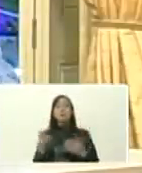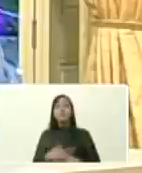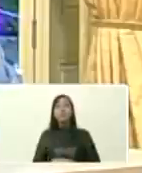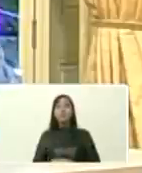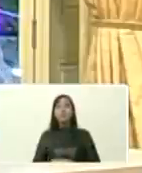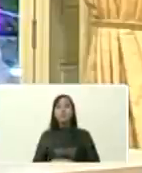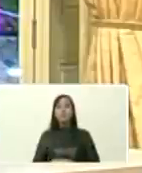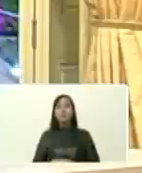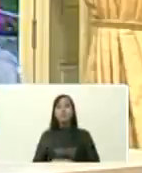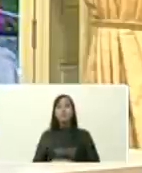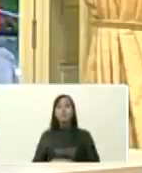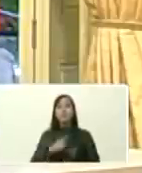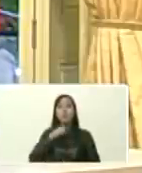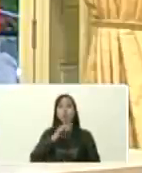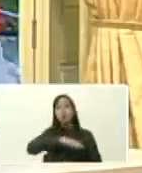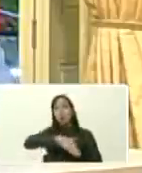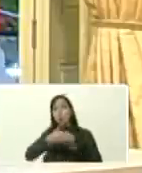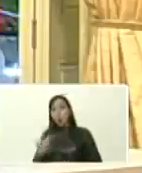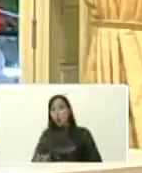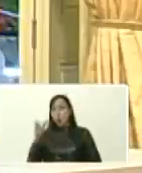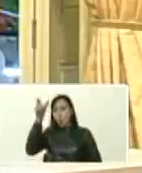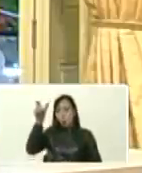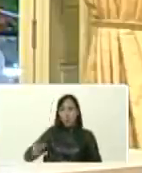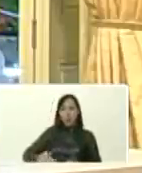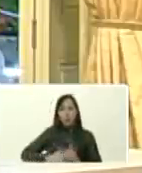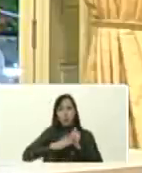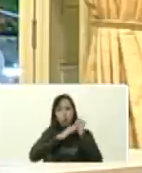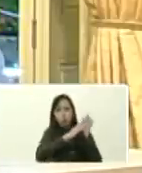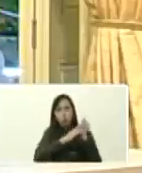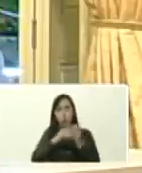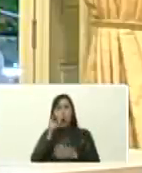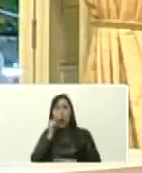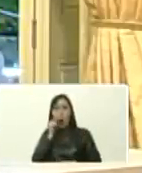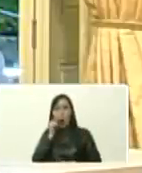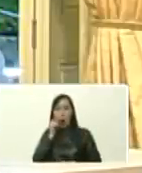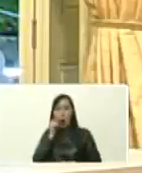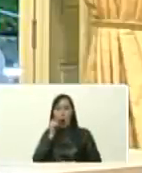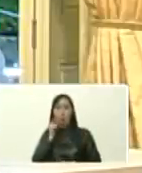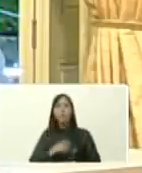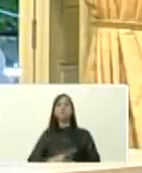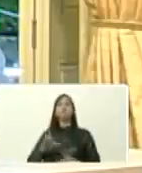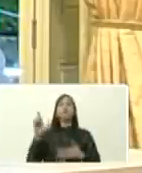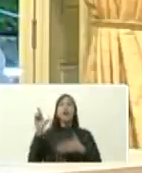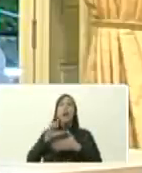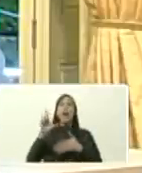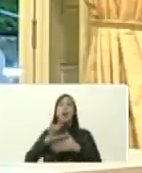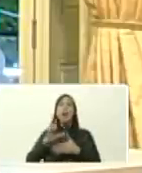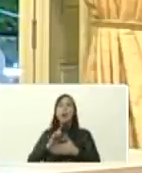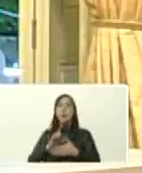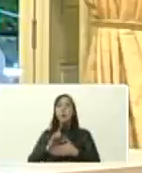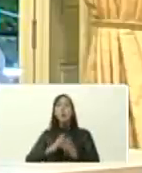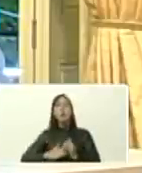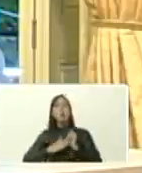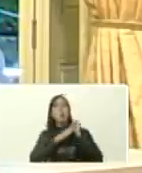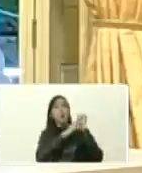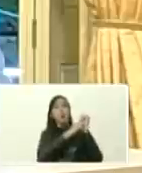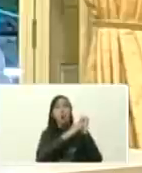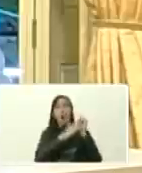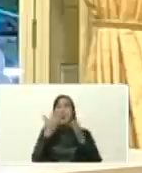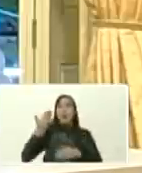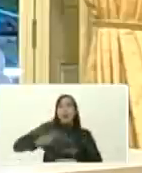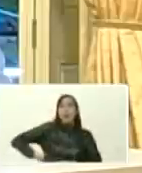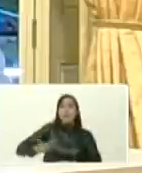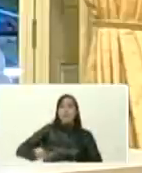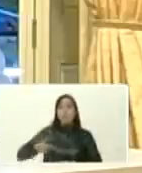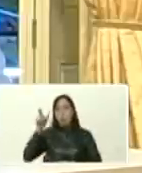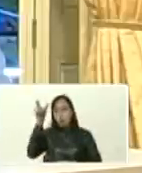se nos fue de esta vida un líder suramericano, latinoamericano, de los gigantes que